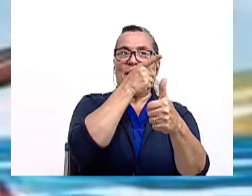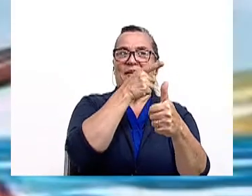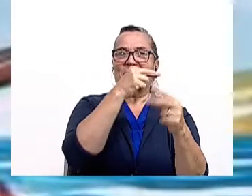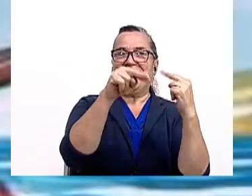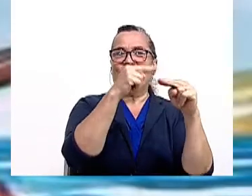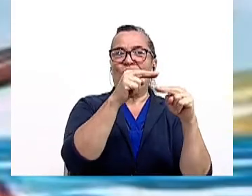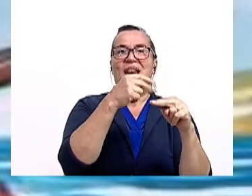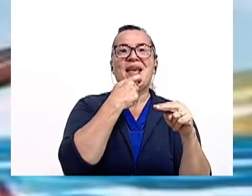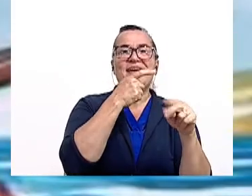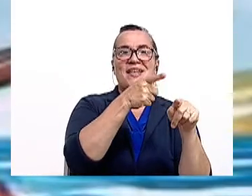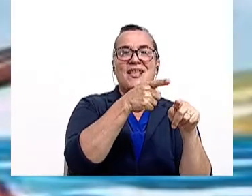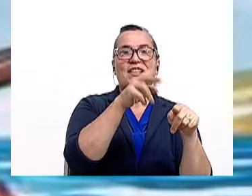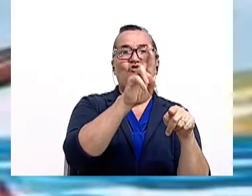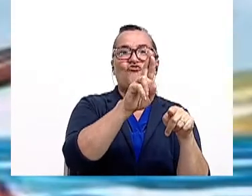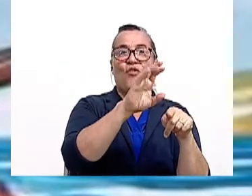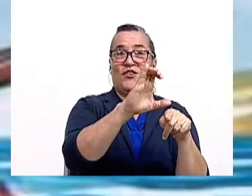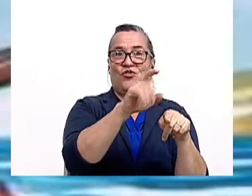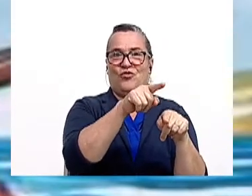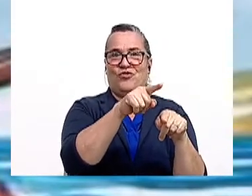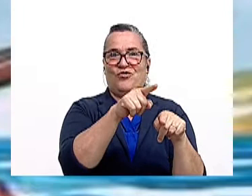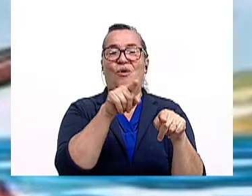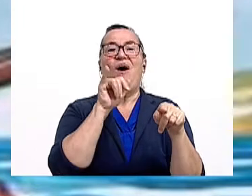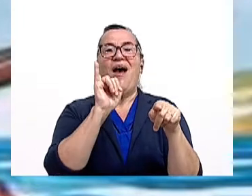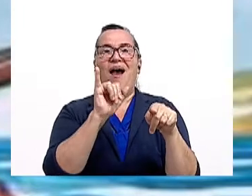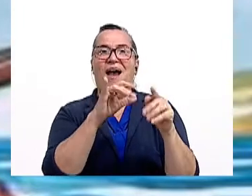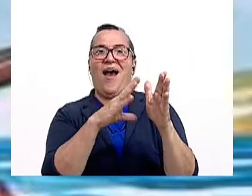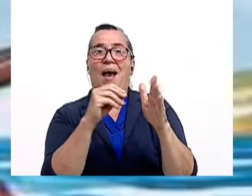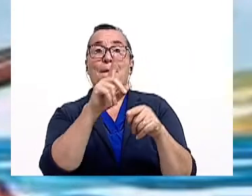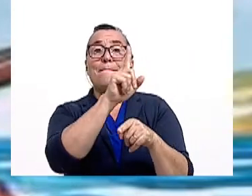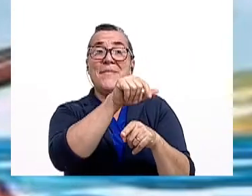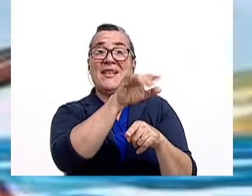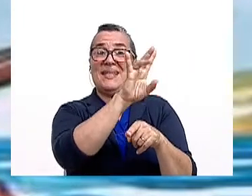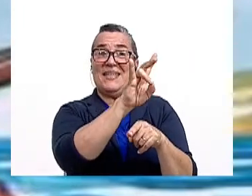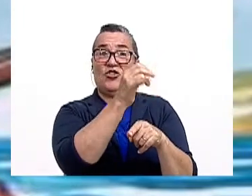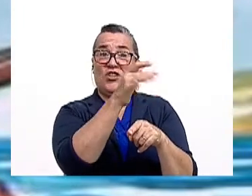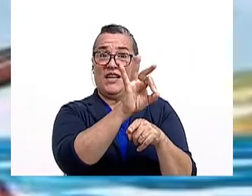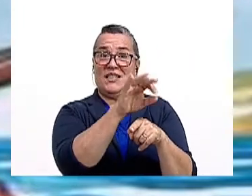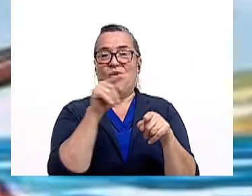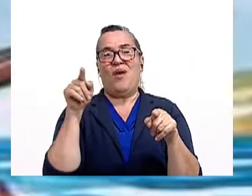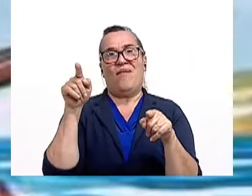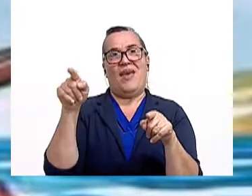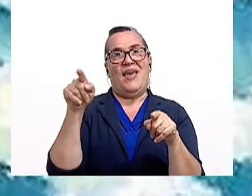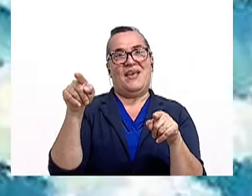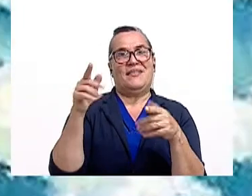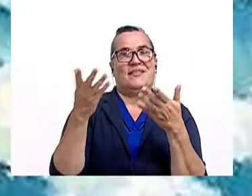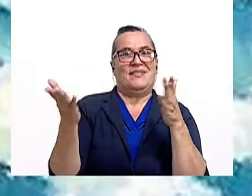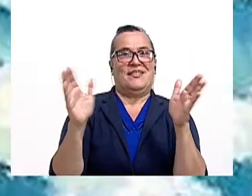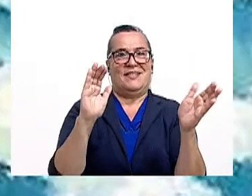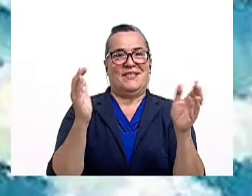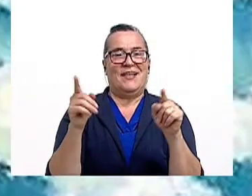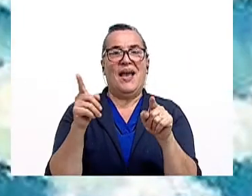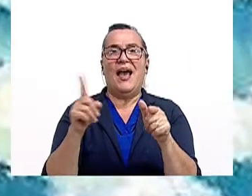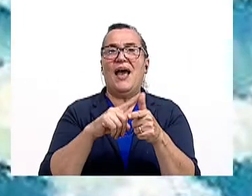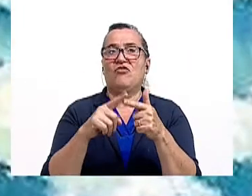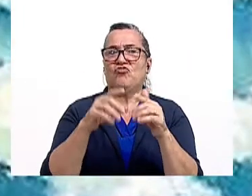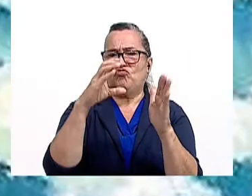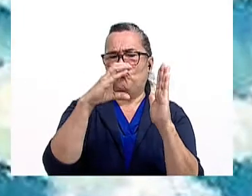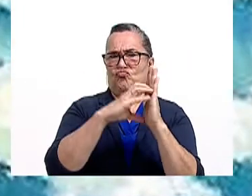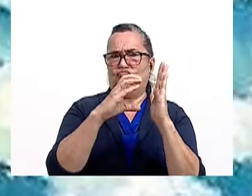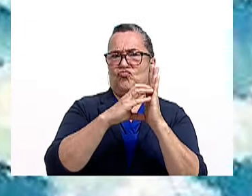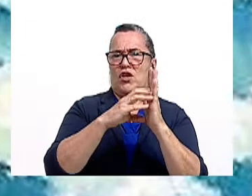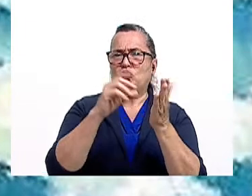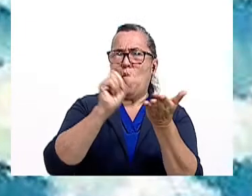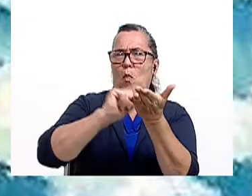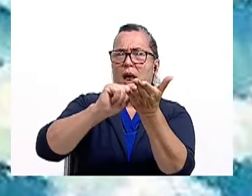novela inglesa Robinson Crusoe de 1719. En ese entonces, el texto más